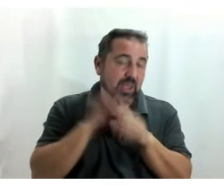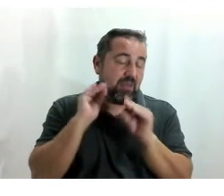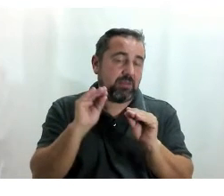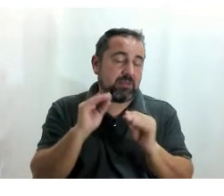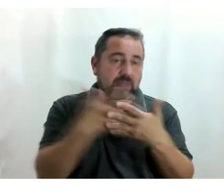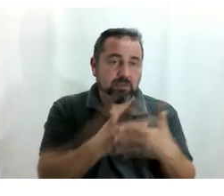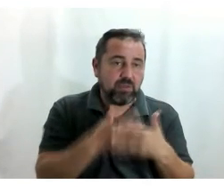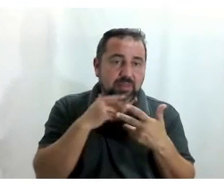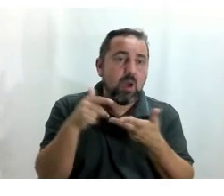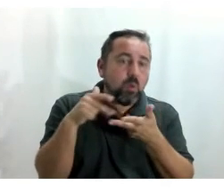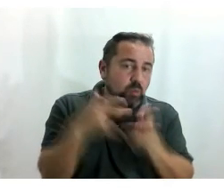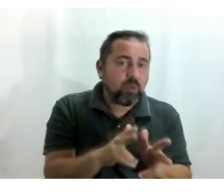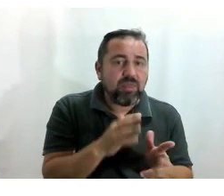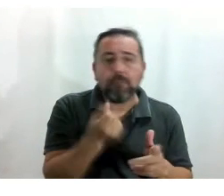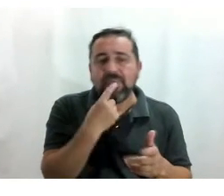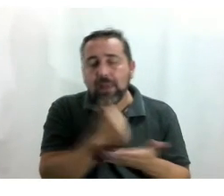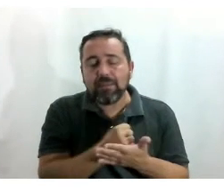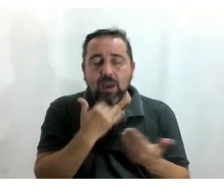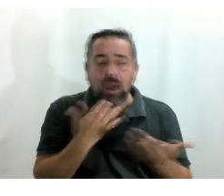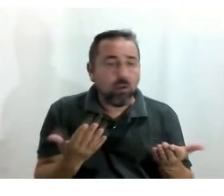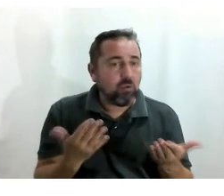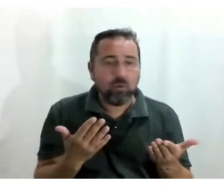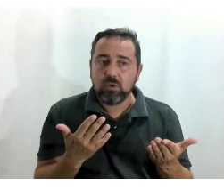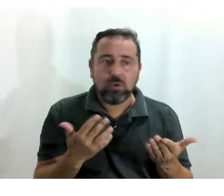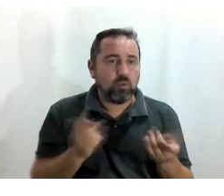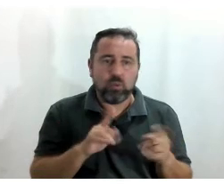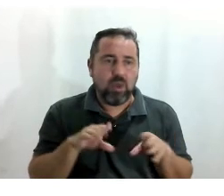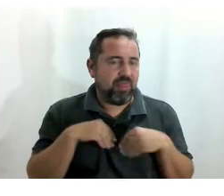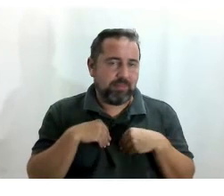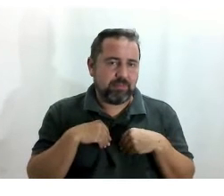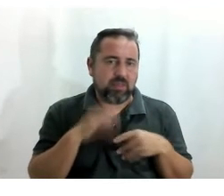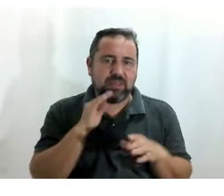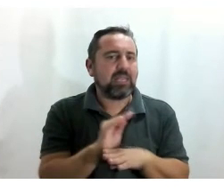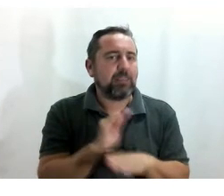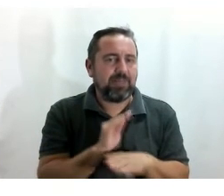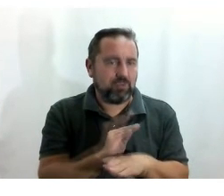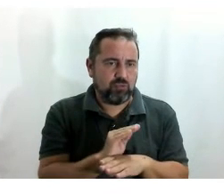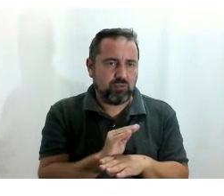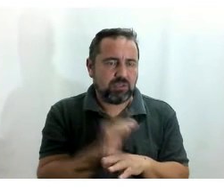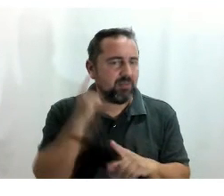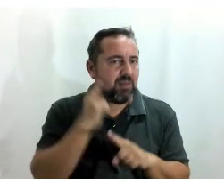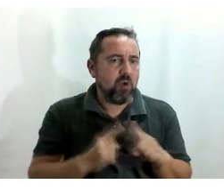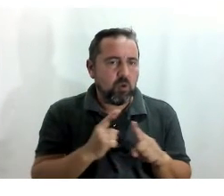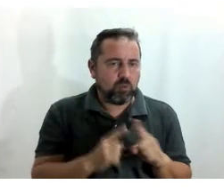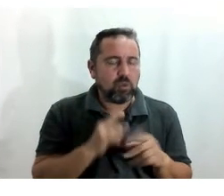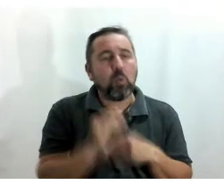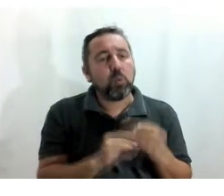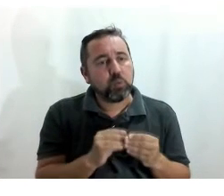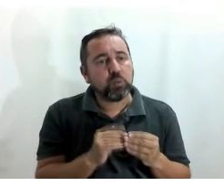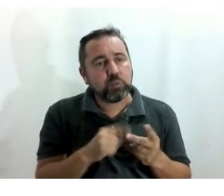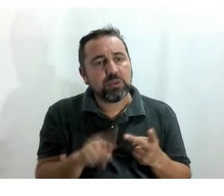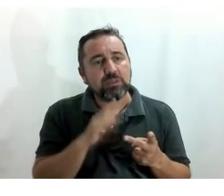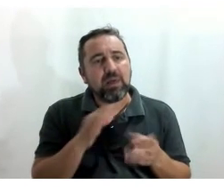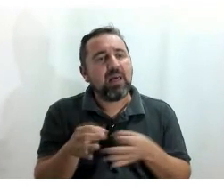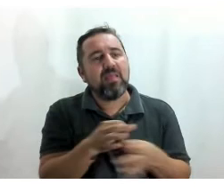de autorizar cualquier medicamento, no ha aceptado ningún tratamiento de hipoacusia utilizando